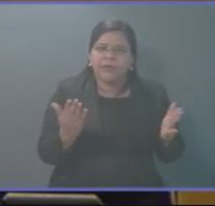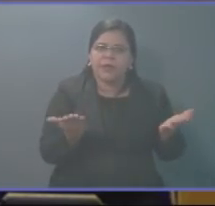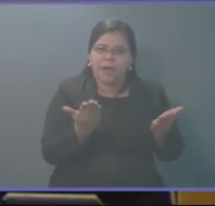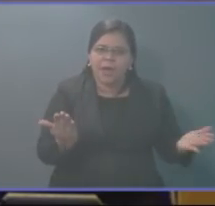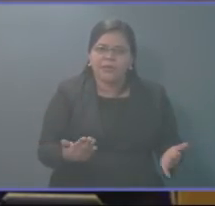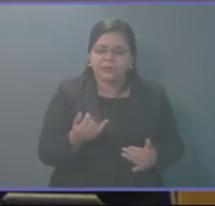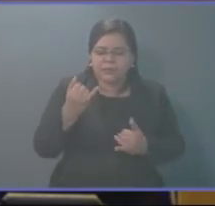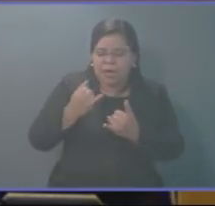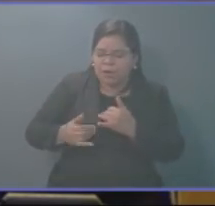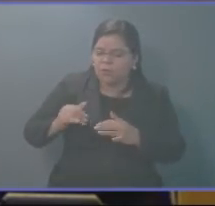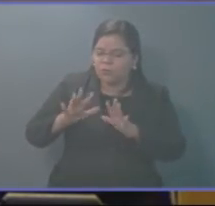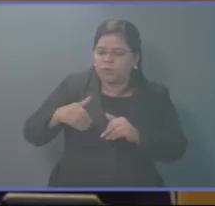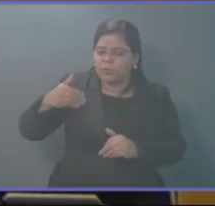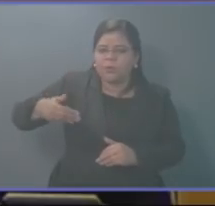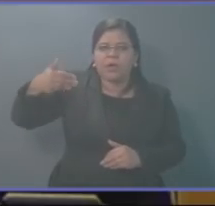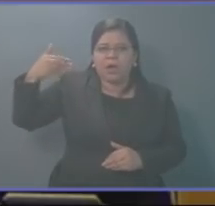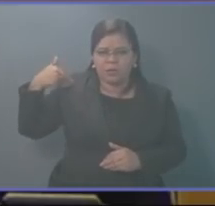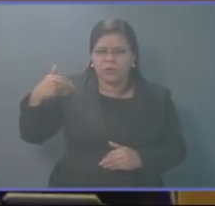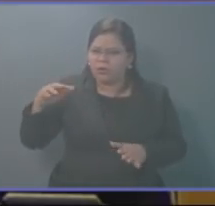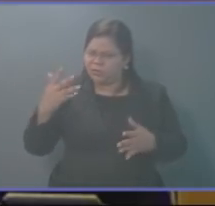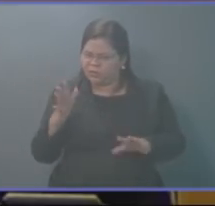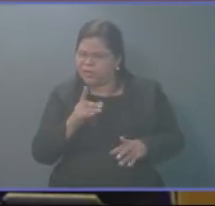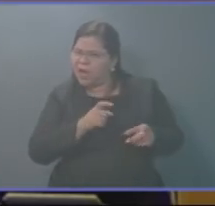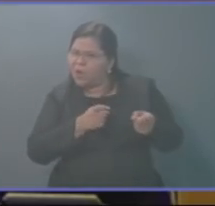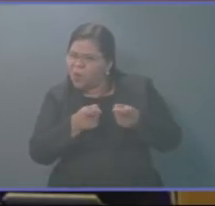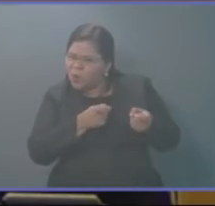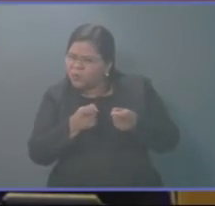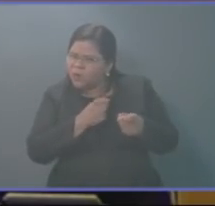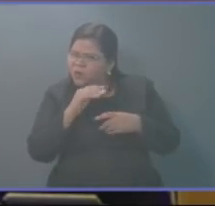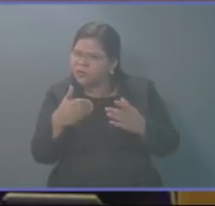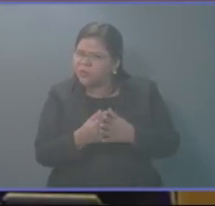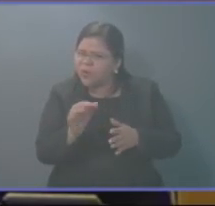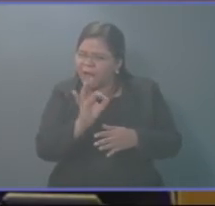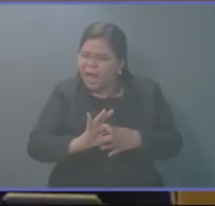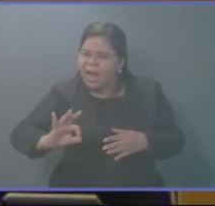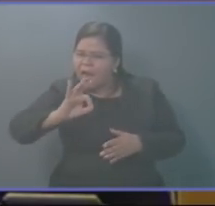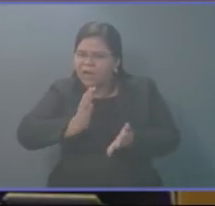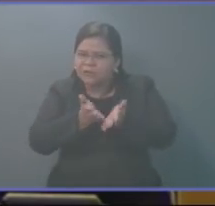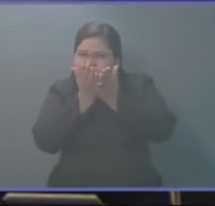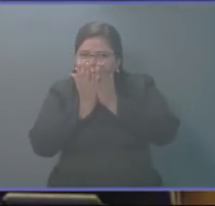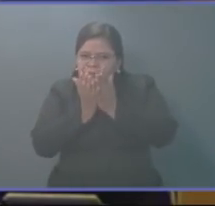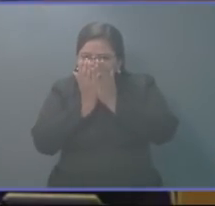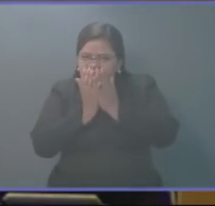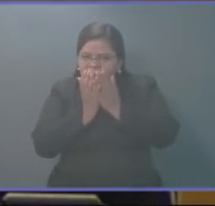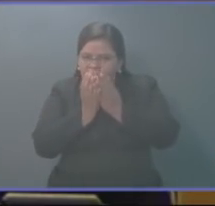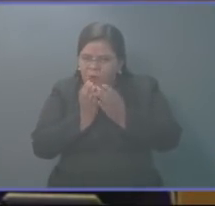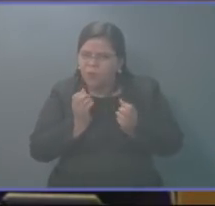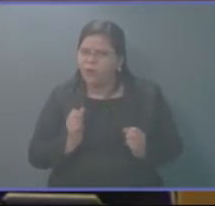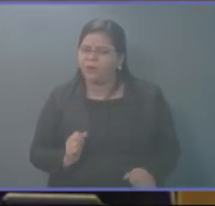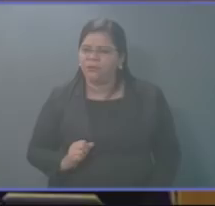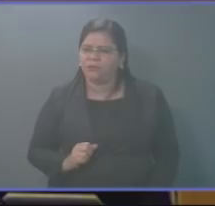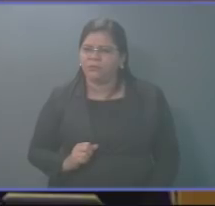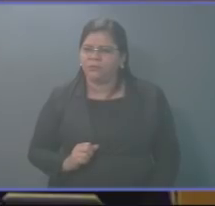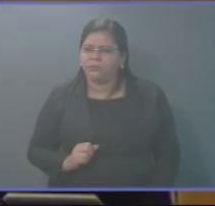años? ¿Existe un monitoreo continuo de la calidad del agua potable que brinda el ANDA?